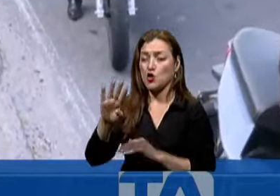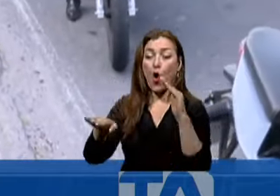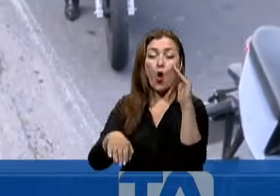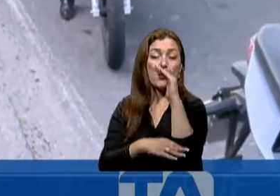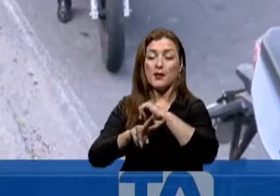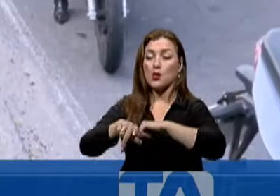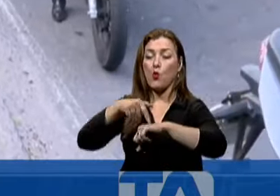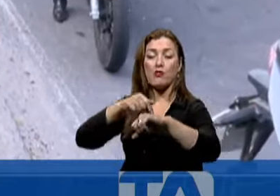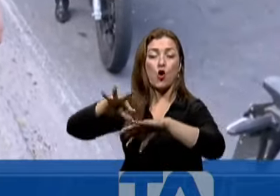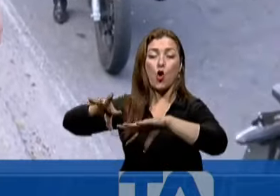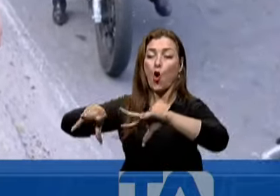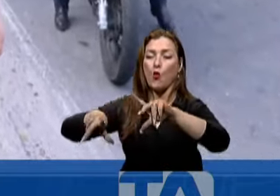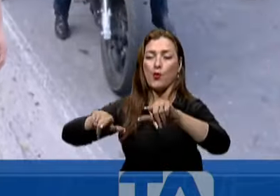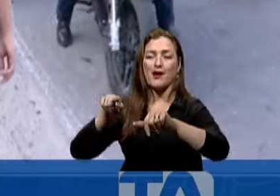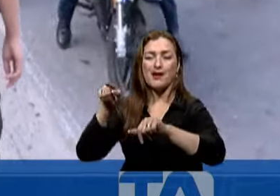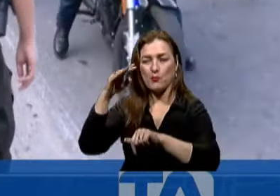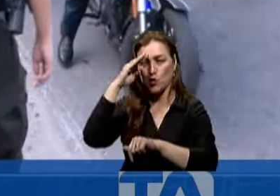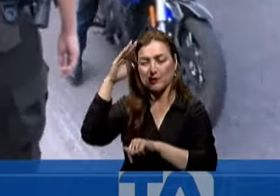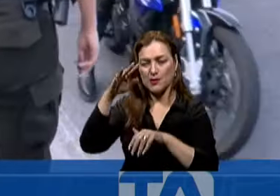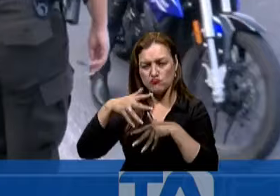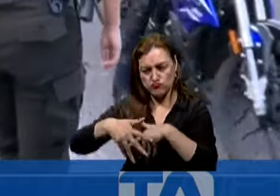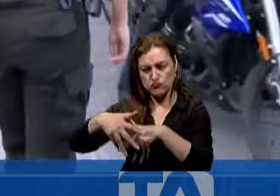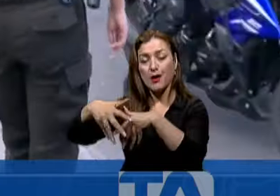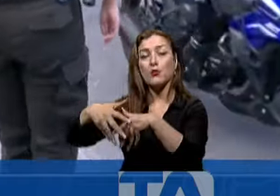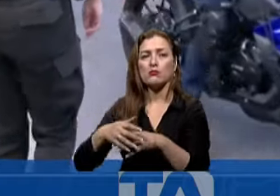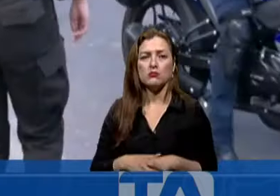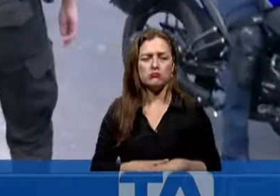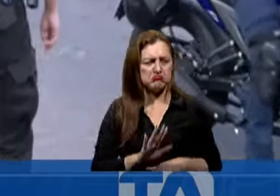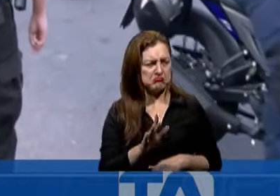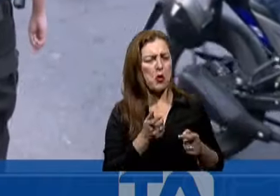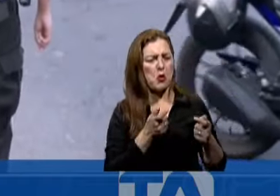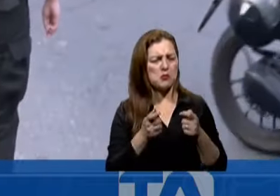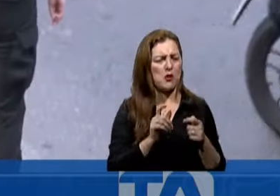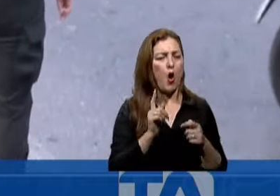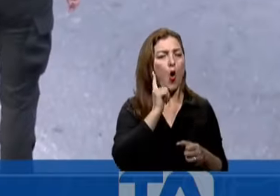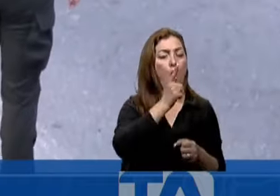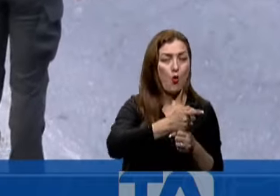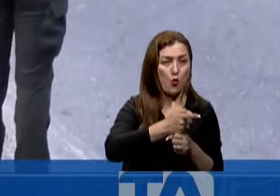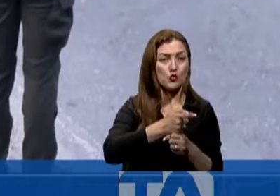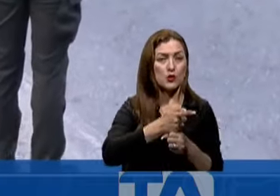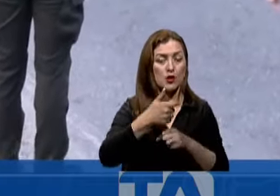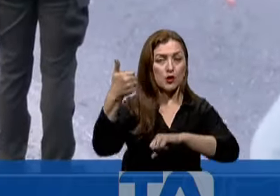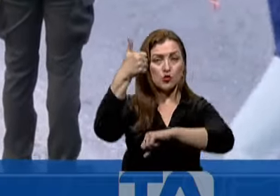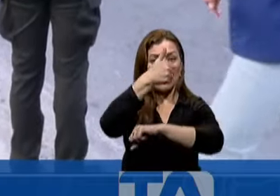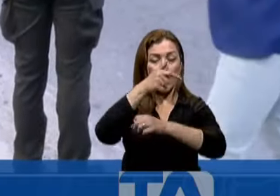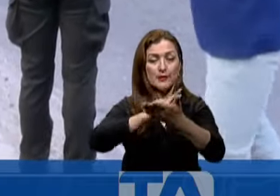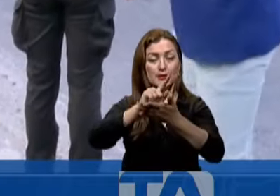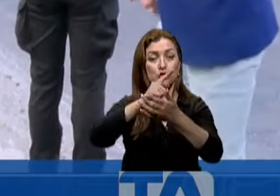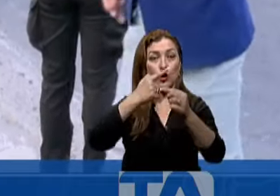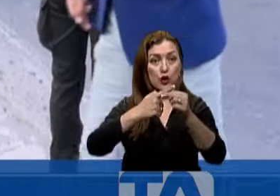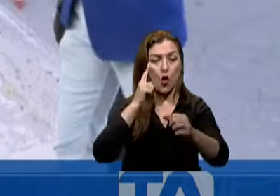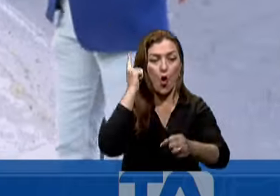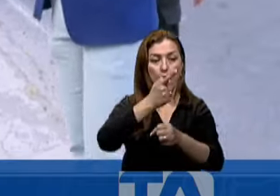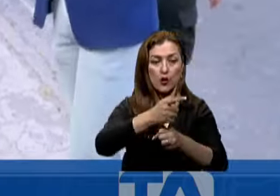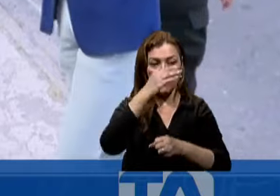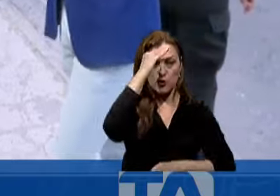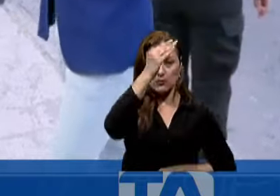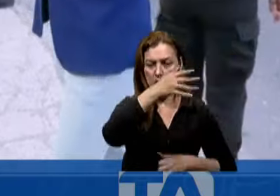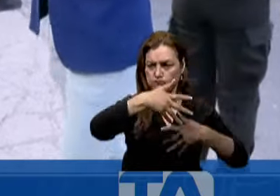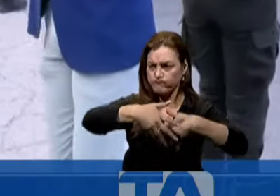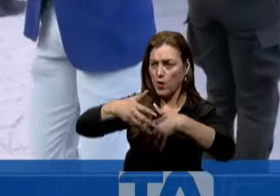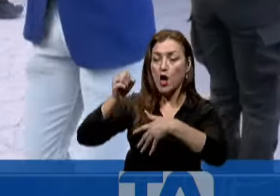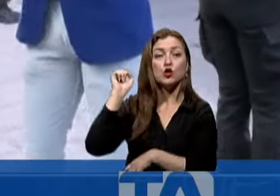del día pasan robando. Y allá mismo se van a enfocar estos operativos. Esa es la disposición que ha dado el comandante del Distrito Metropolitano de Quito, que se